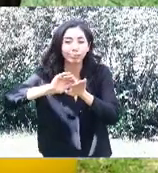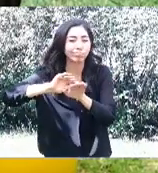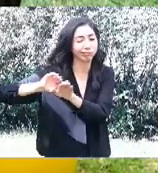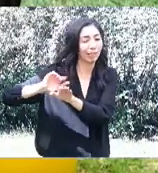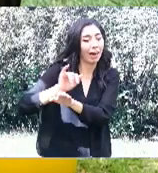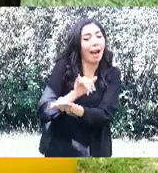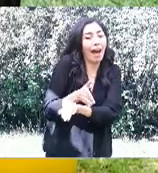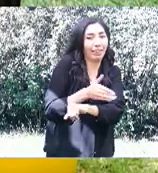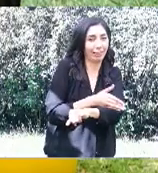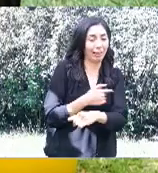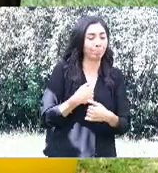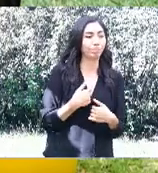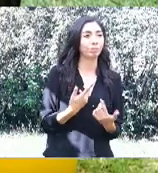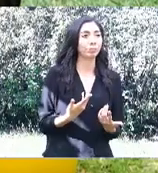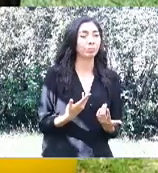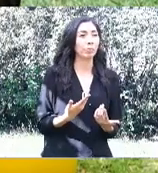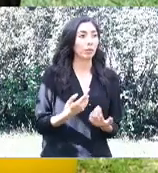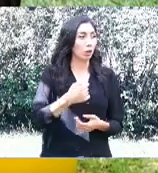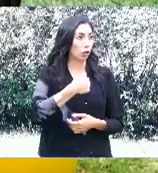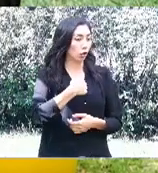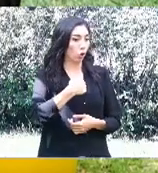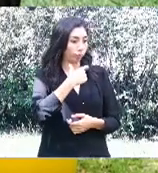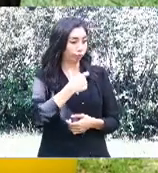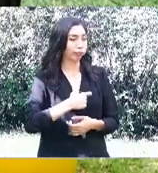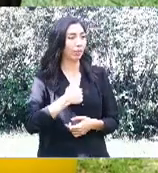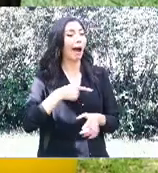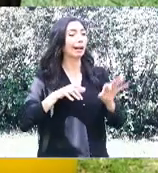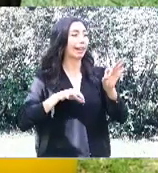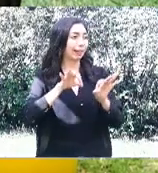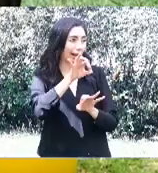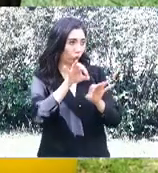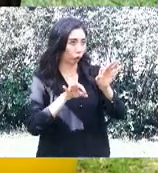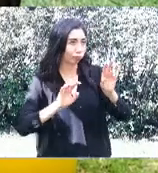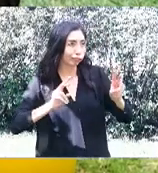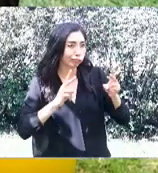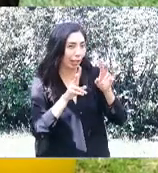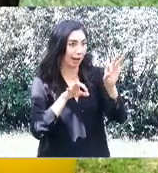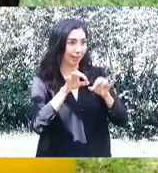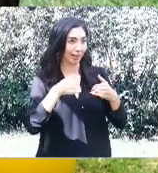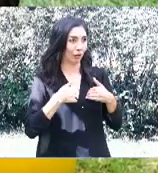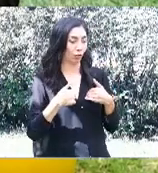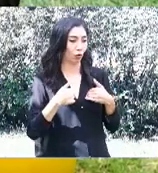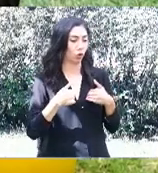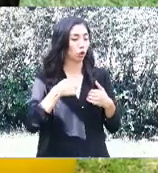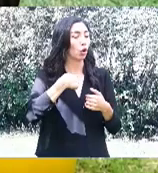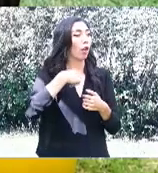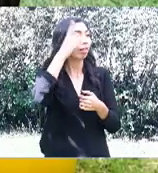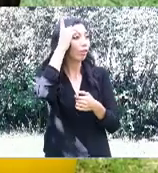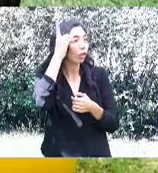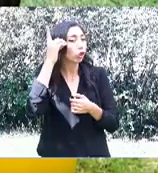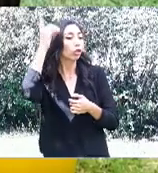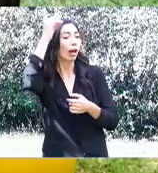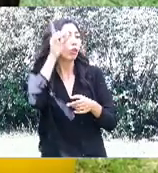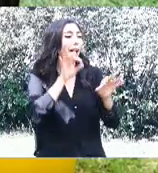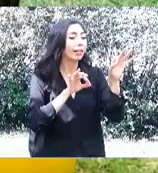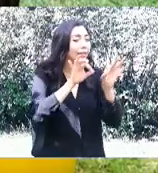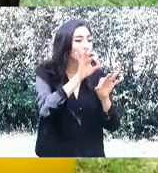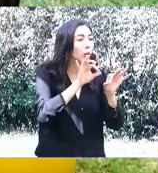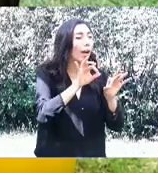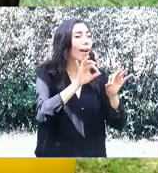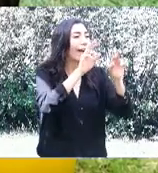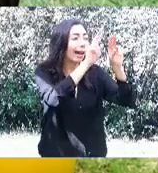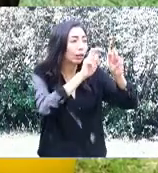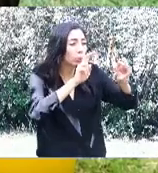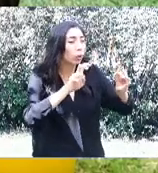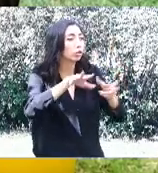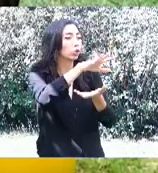tema que nos convoca e Yo soy de formación arquitecta Eh mi doctorado en arquitectura y estudios urbanos la gente